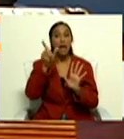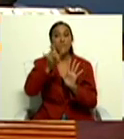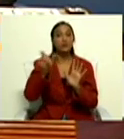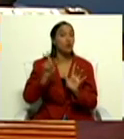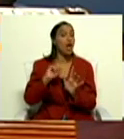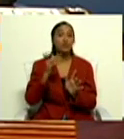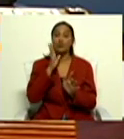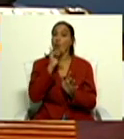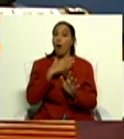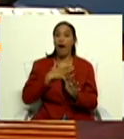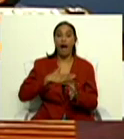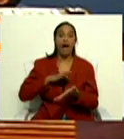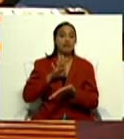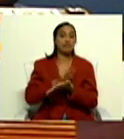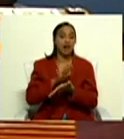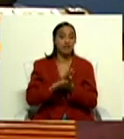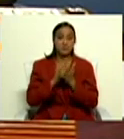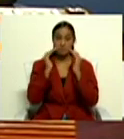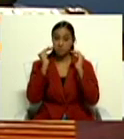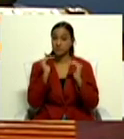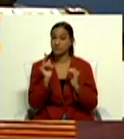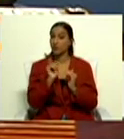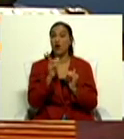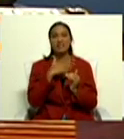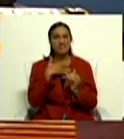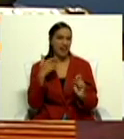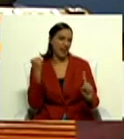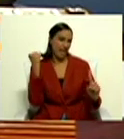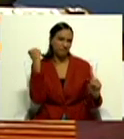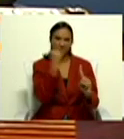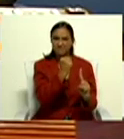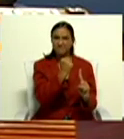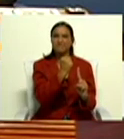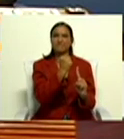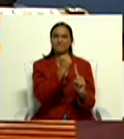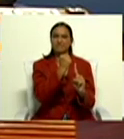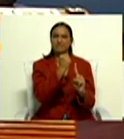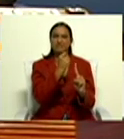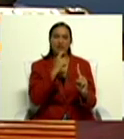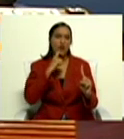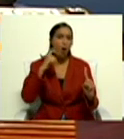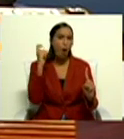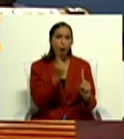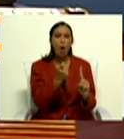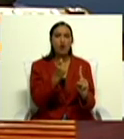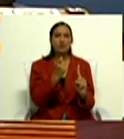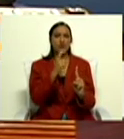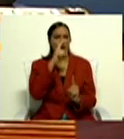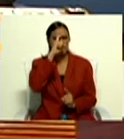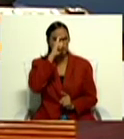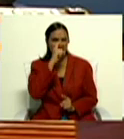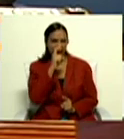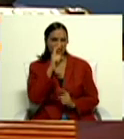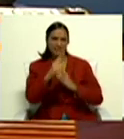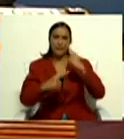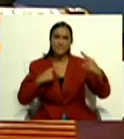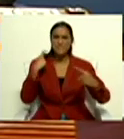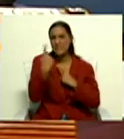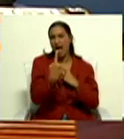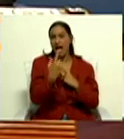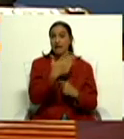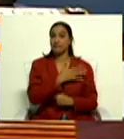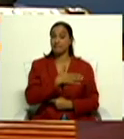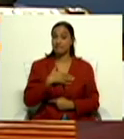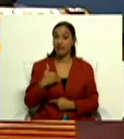en sus ganas de bañar de sangre el país, de incitar al odio, a la venganza, a la revancha. Y eso